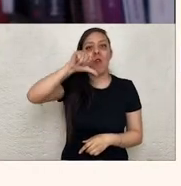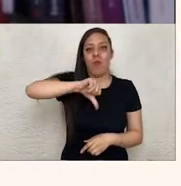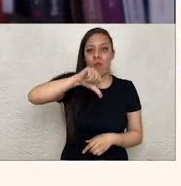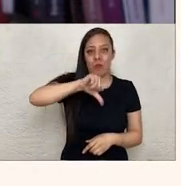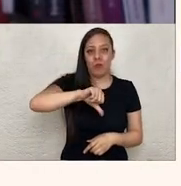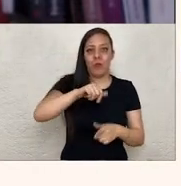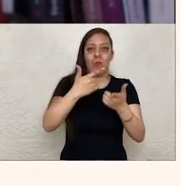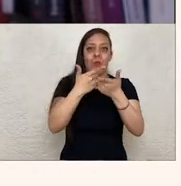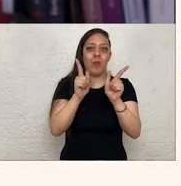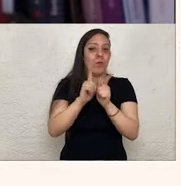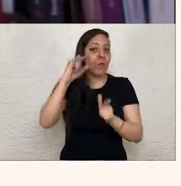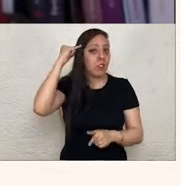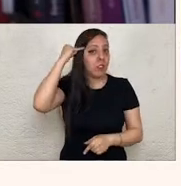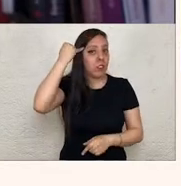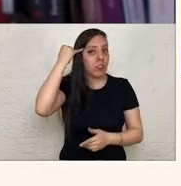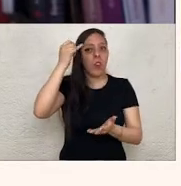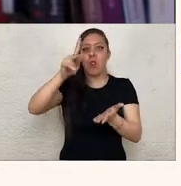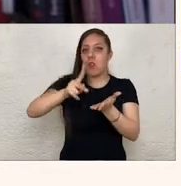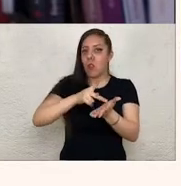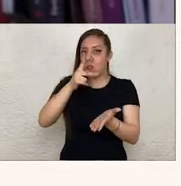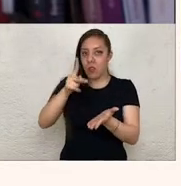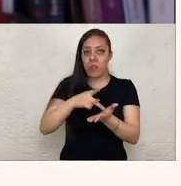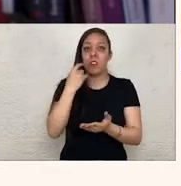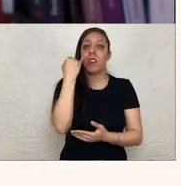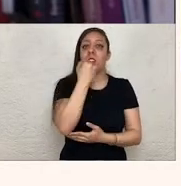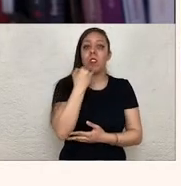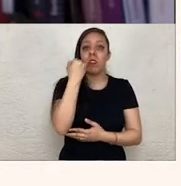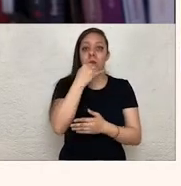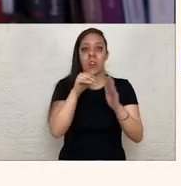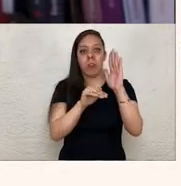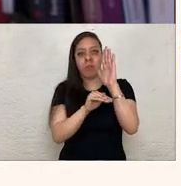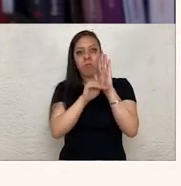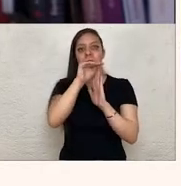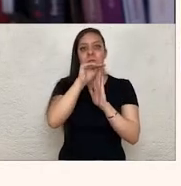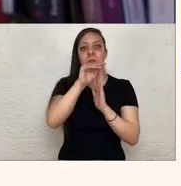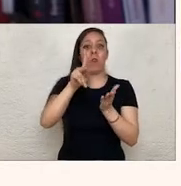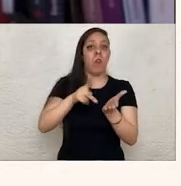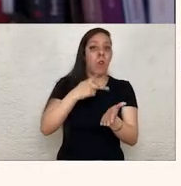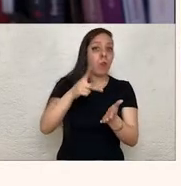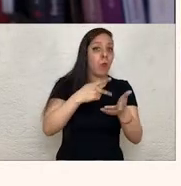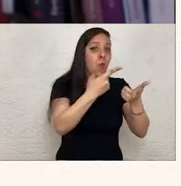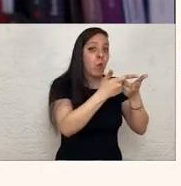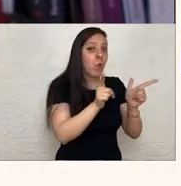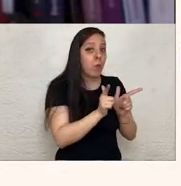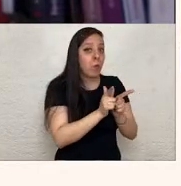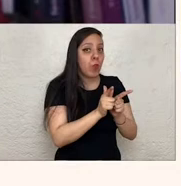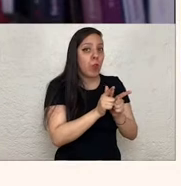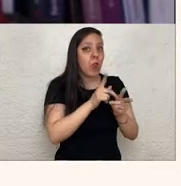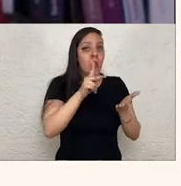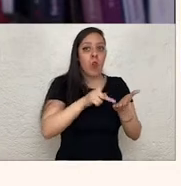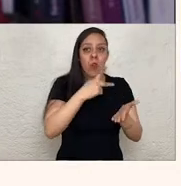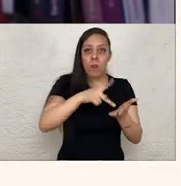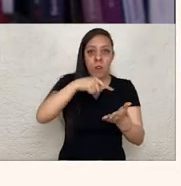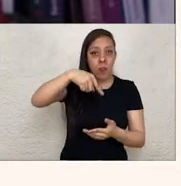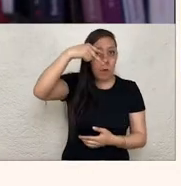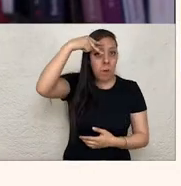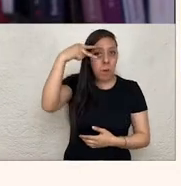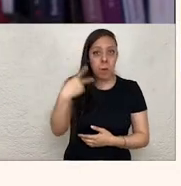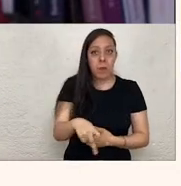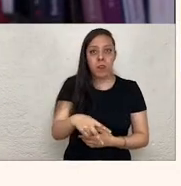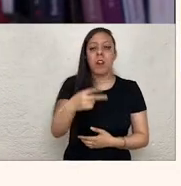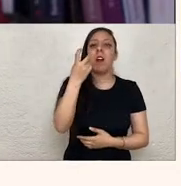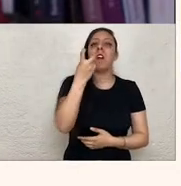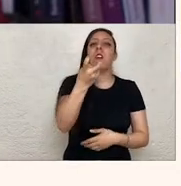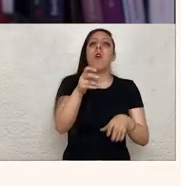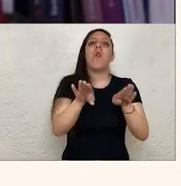están revitalizando sus lenguas, es decir, revitalizando sus naciones. Y el Estado-Nación es